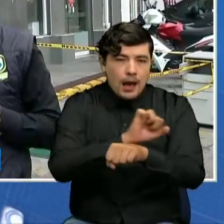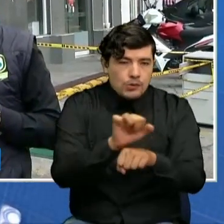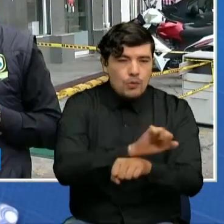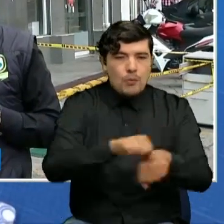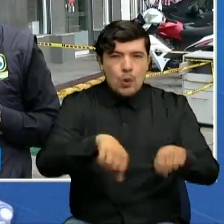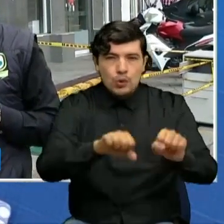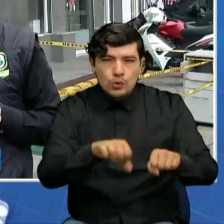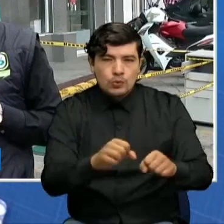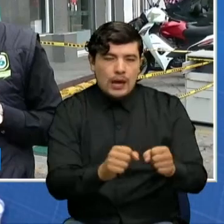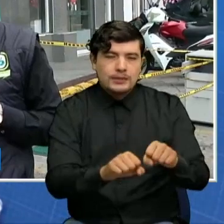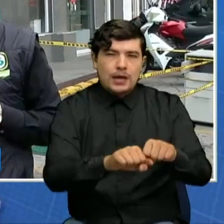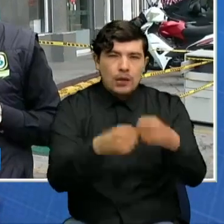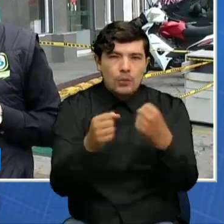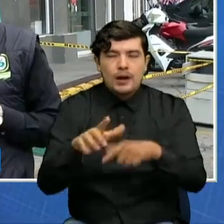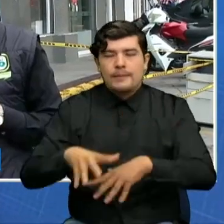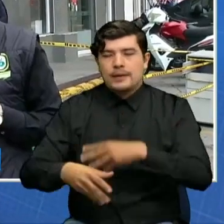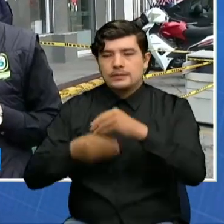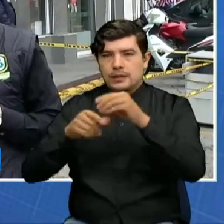Carlos.